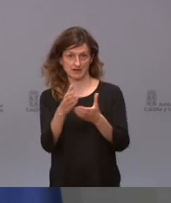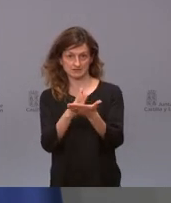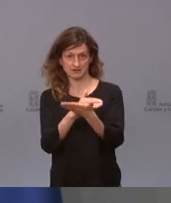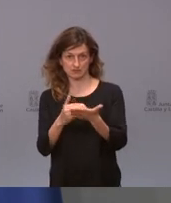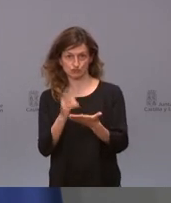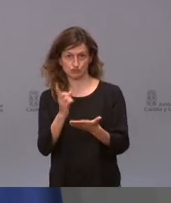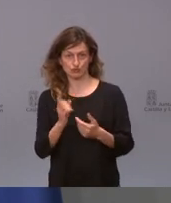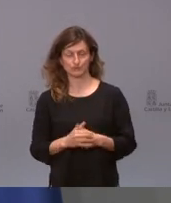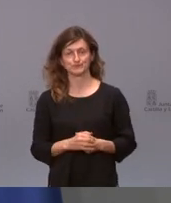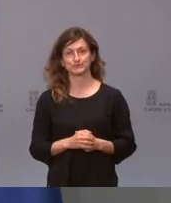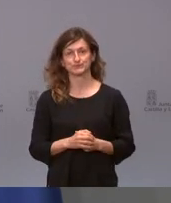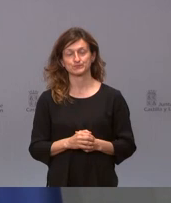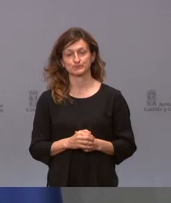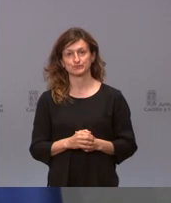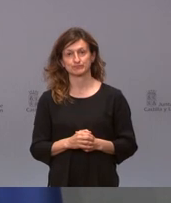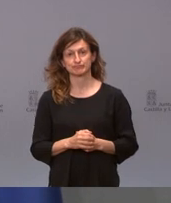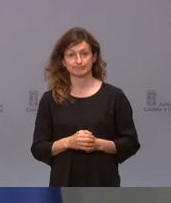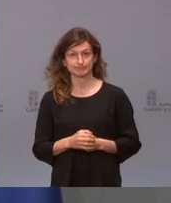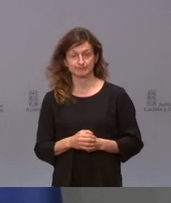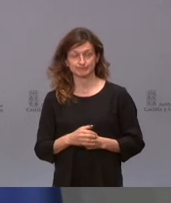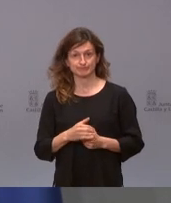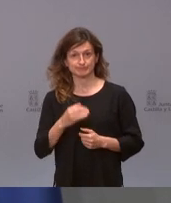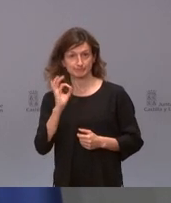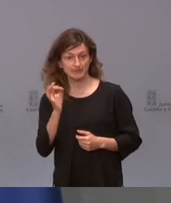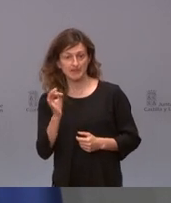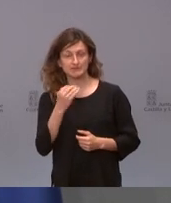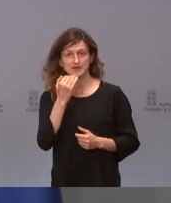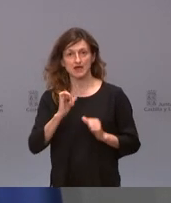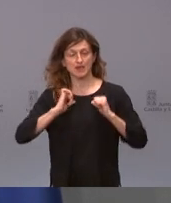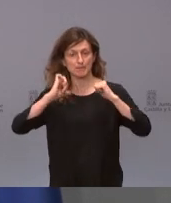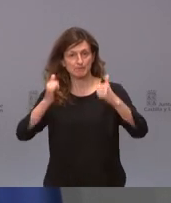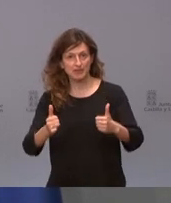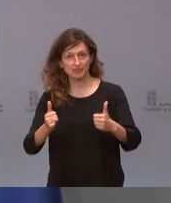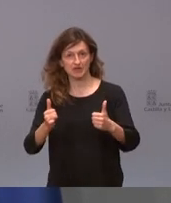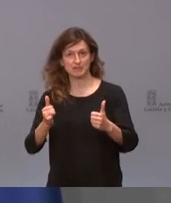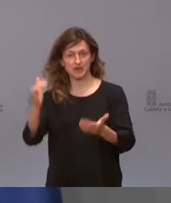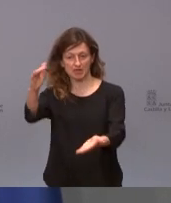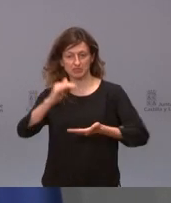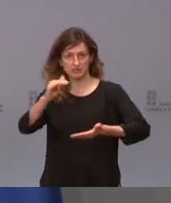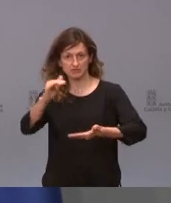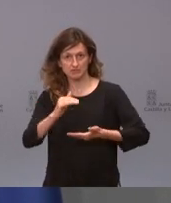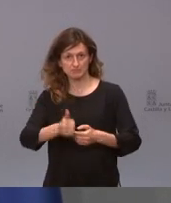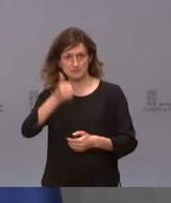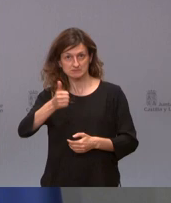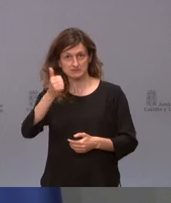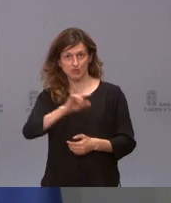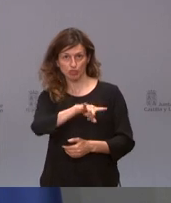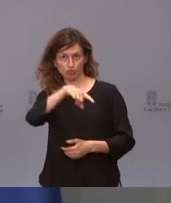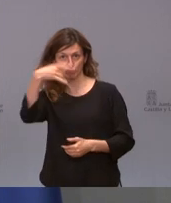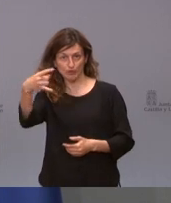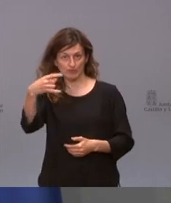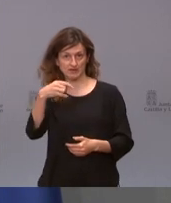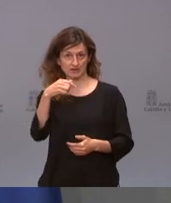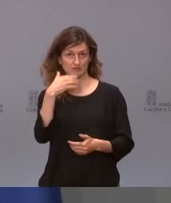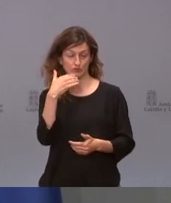lo que sí que es verdad es que ya parece que vamos a empezar a recibir más y vamos a recibir casi el doble en las semanas